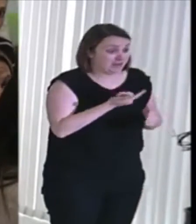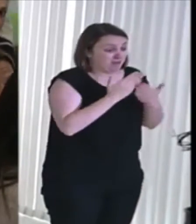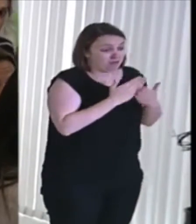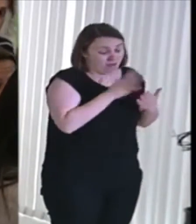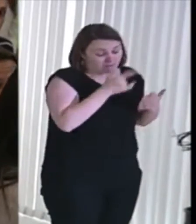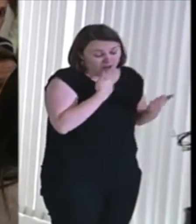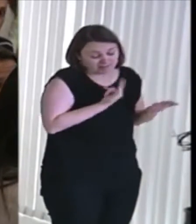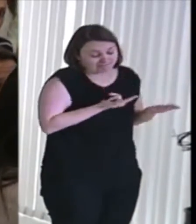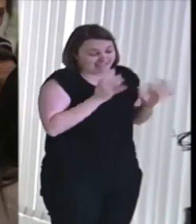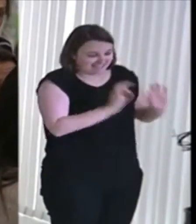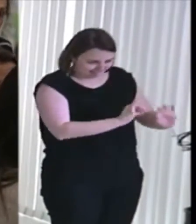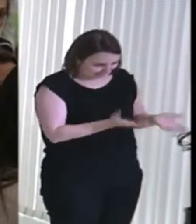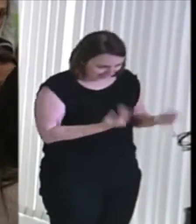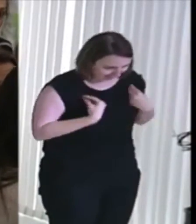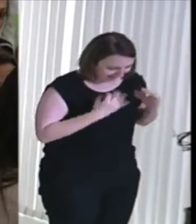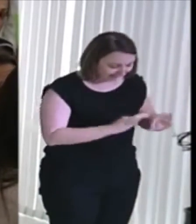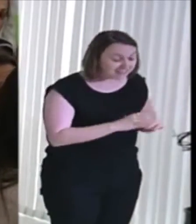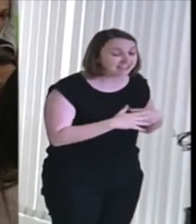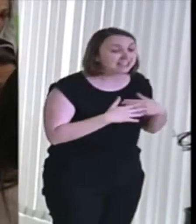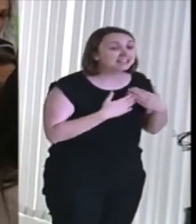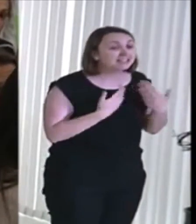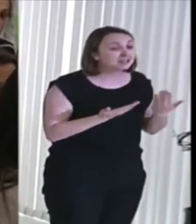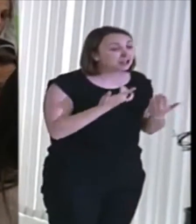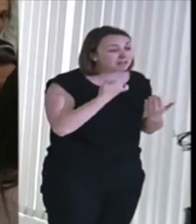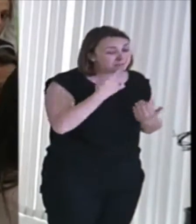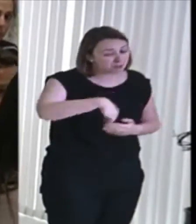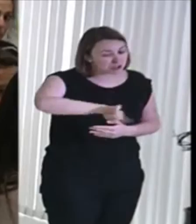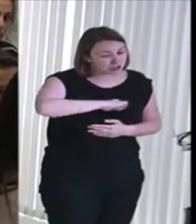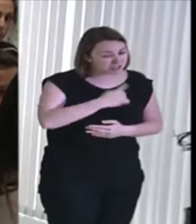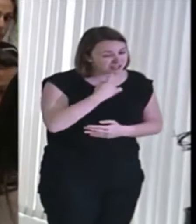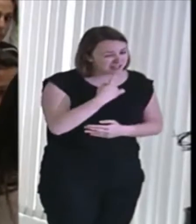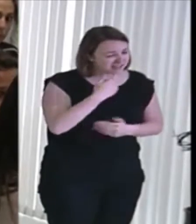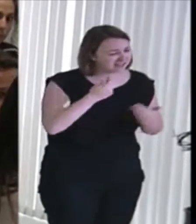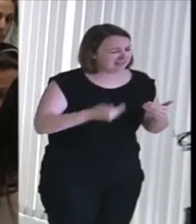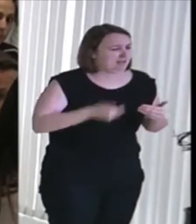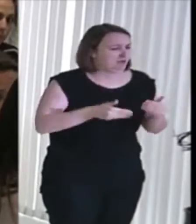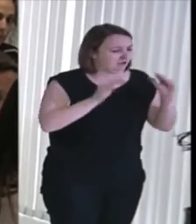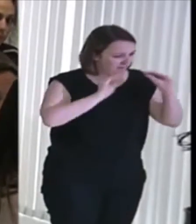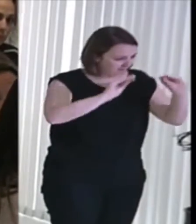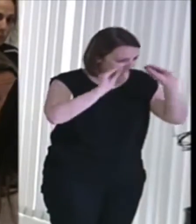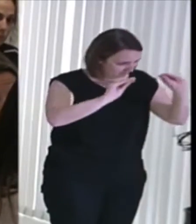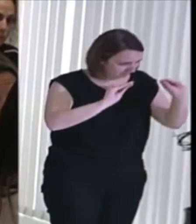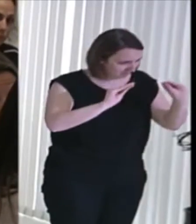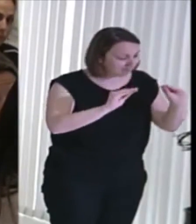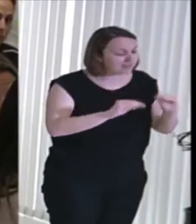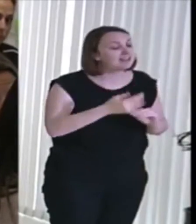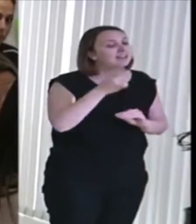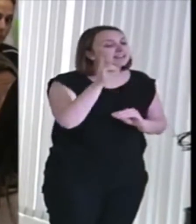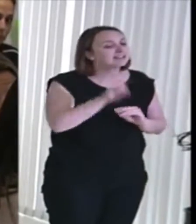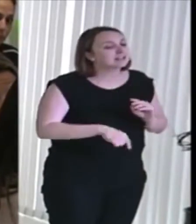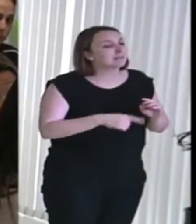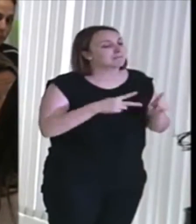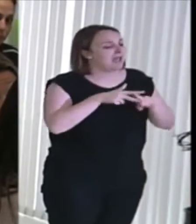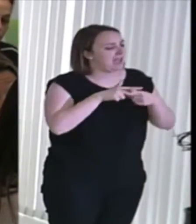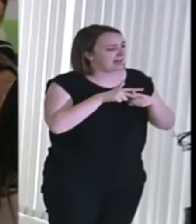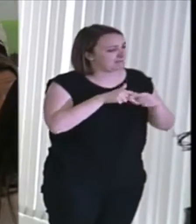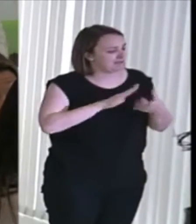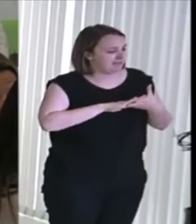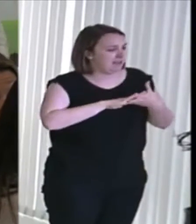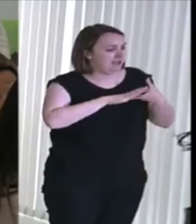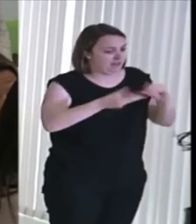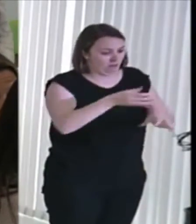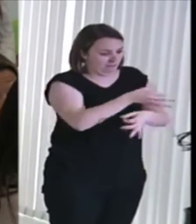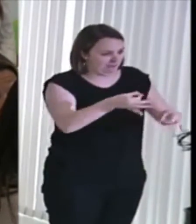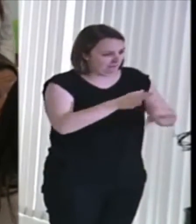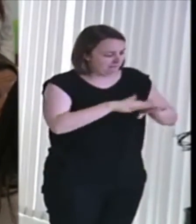otro remedio. Decís que es importante formarse y tener las herramientas adecuadas para